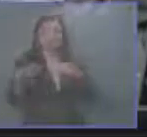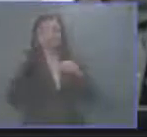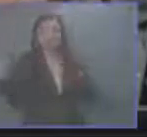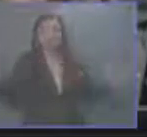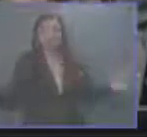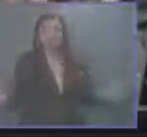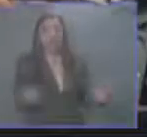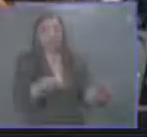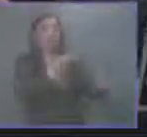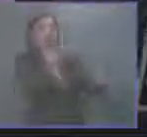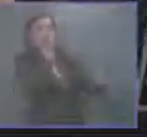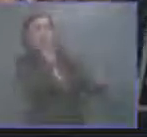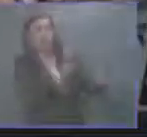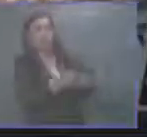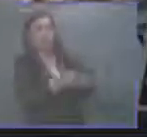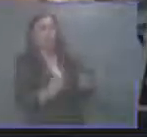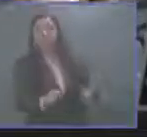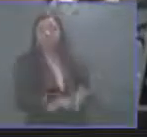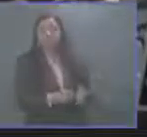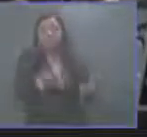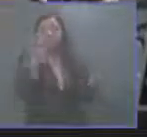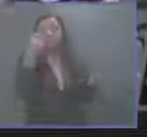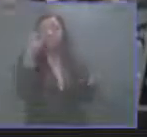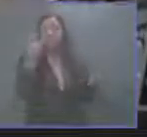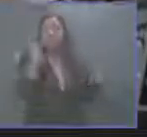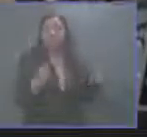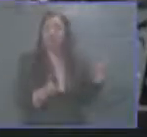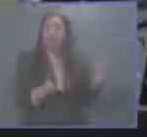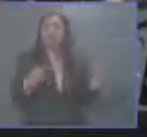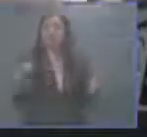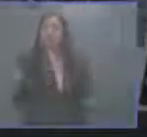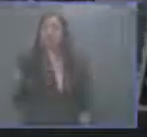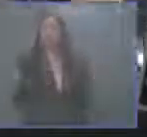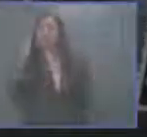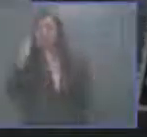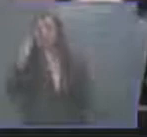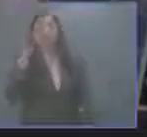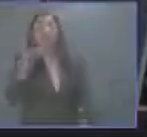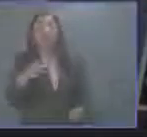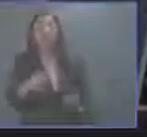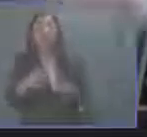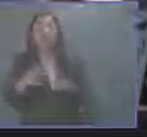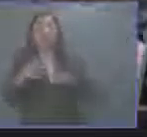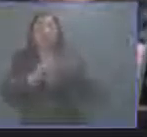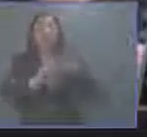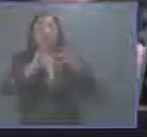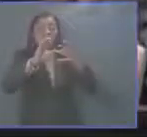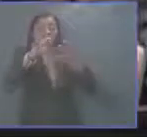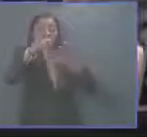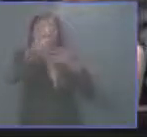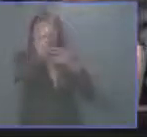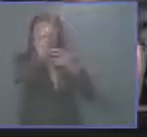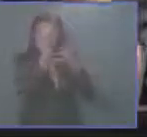democrático hay que decirlo puede conducir al rompimiento constitucional